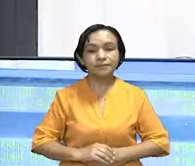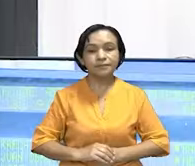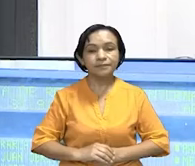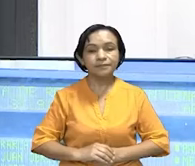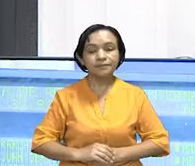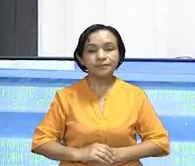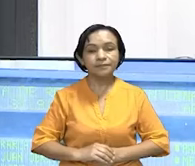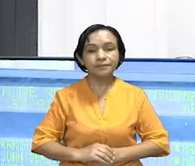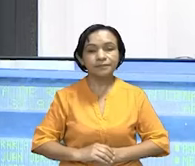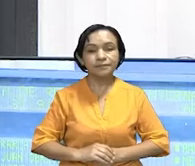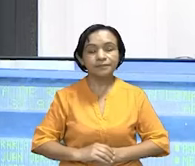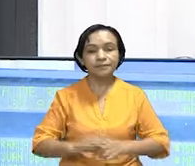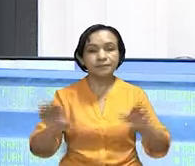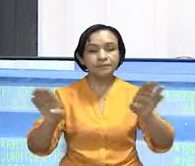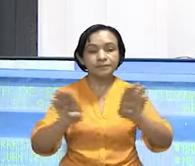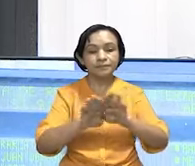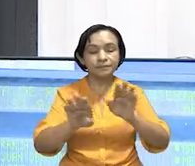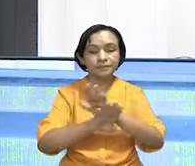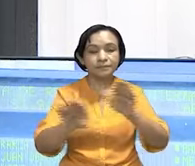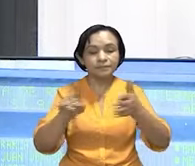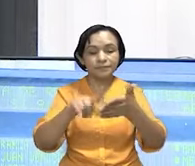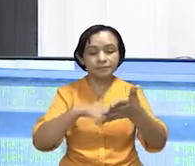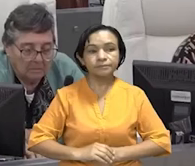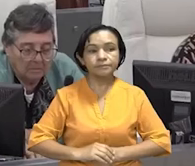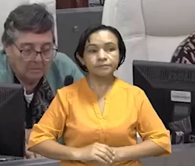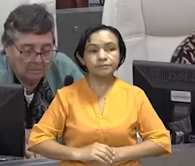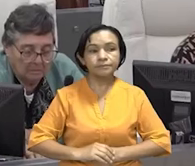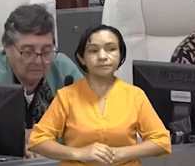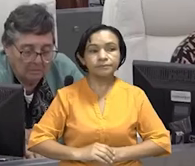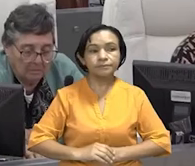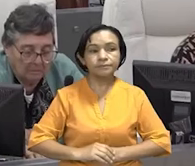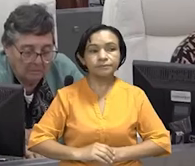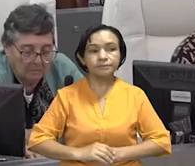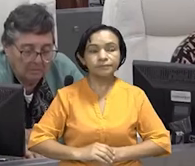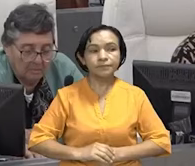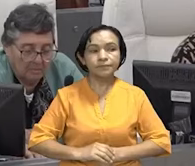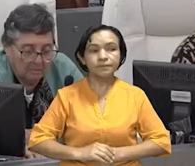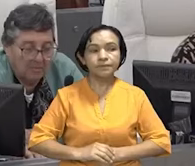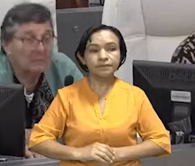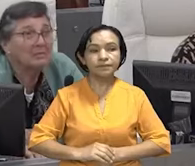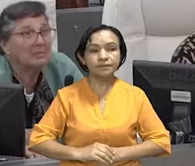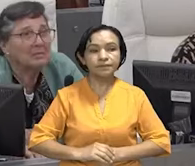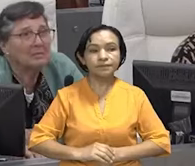El digesto fue aprobado con 91 votos a favor. Noticias 12, Darlene Téllez.